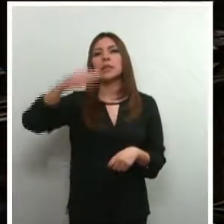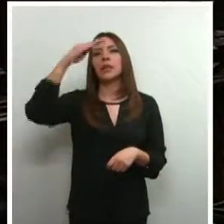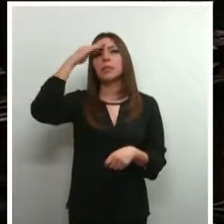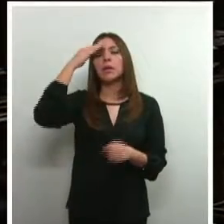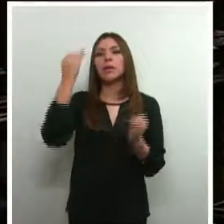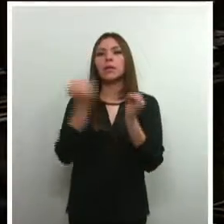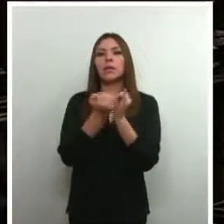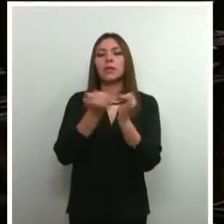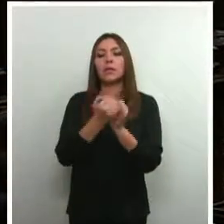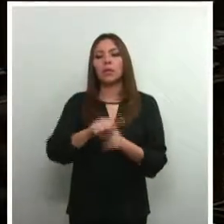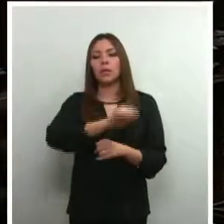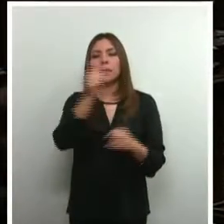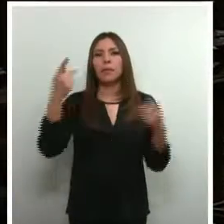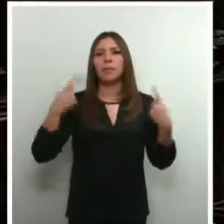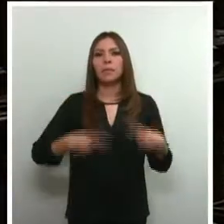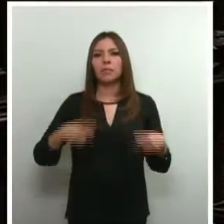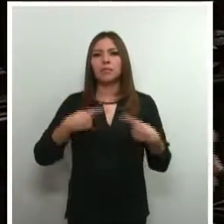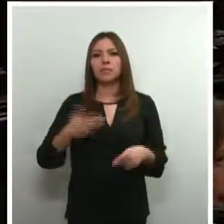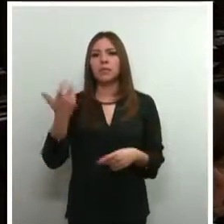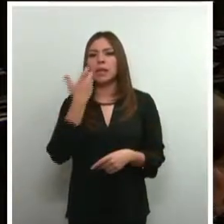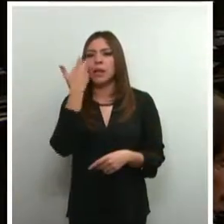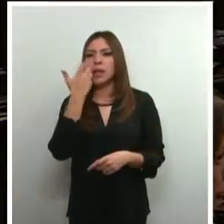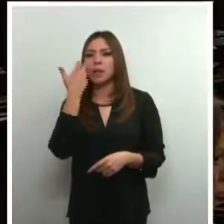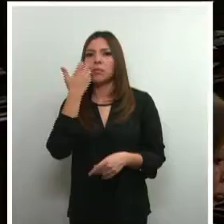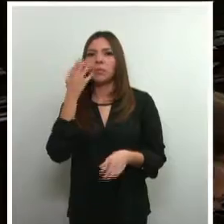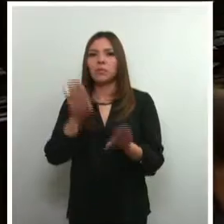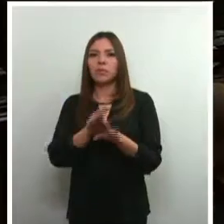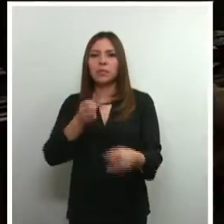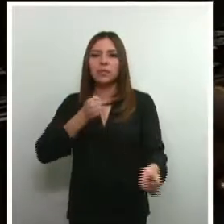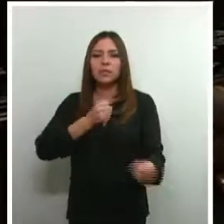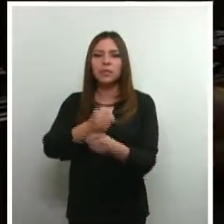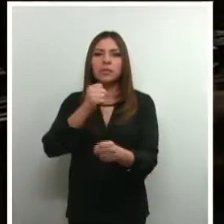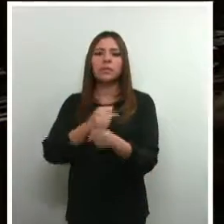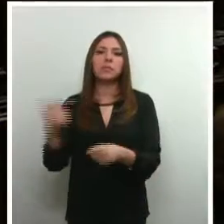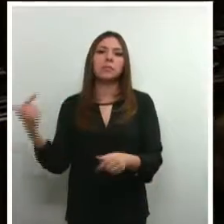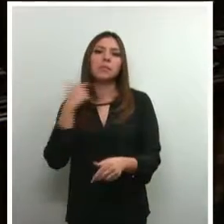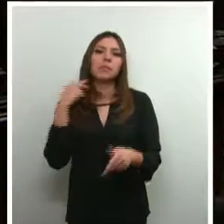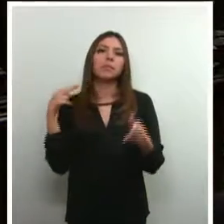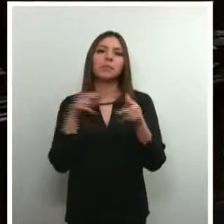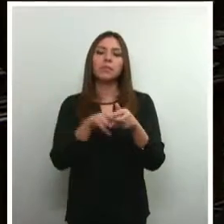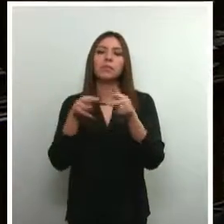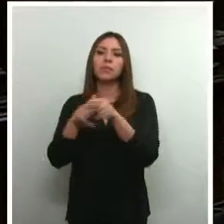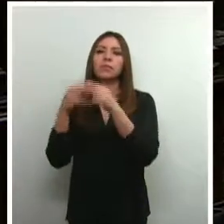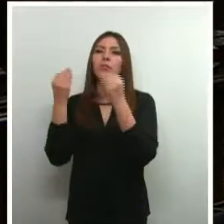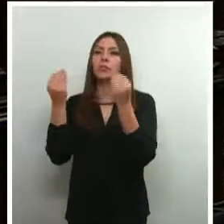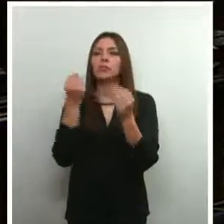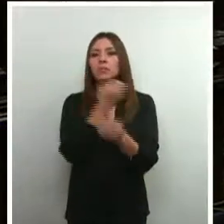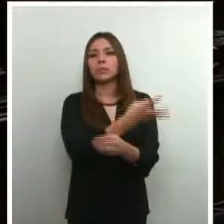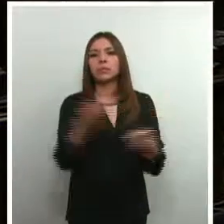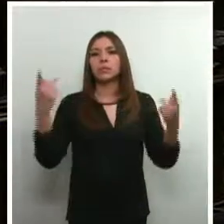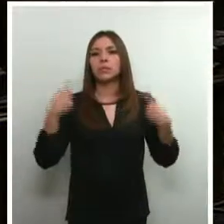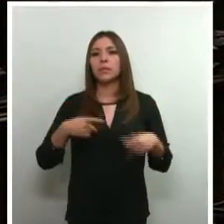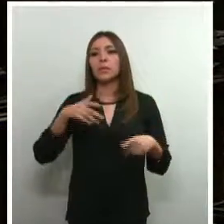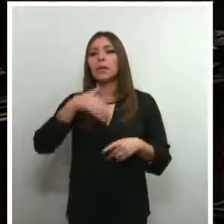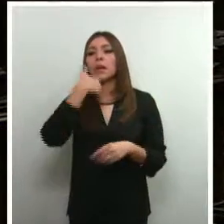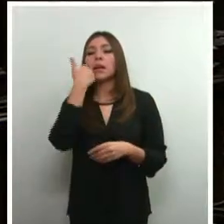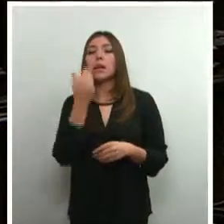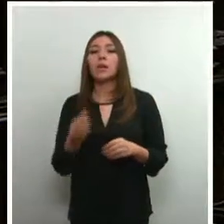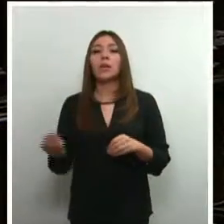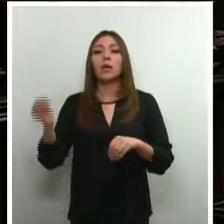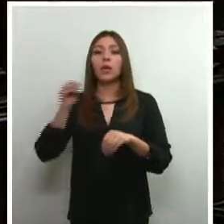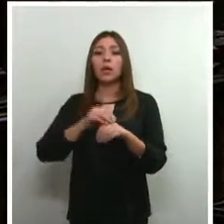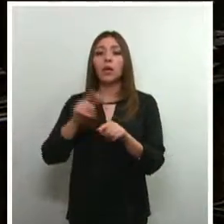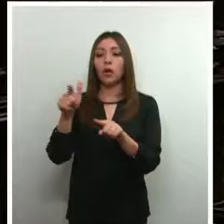los inquisidores y dictadores que asesinaron impunemente a millones de seres humanos por tener un color,